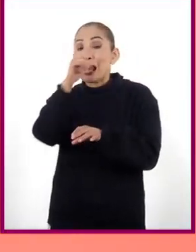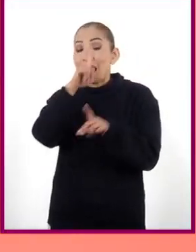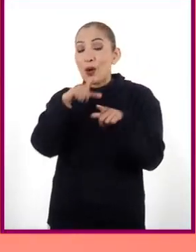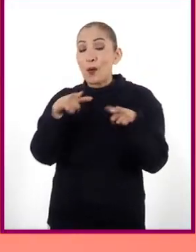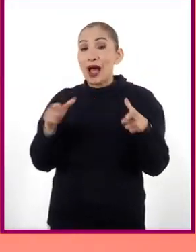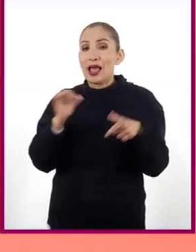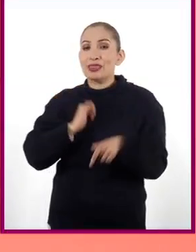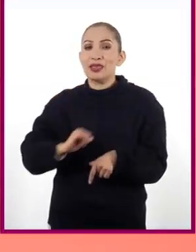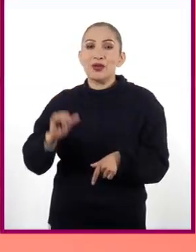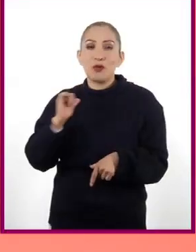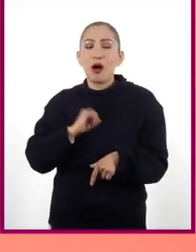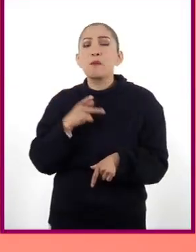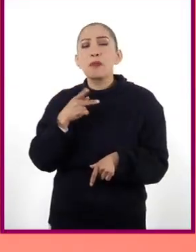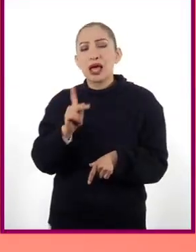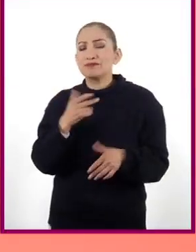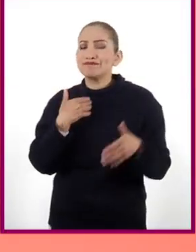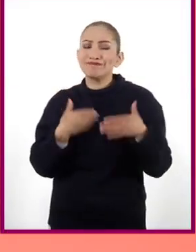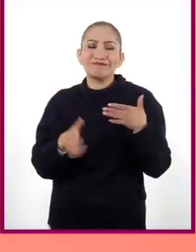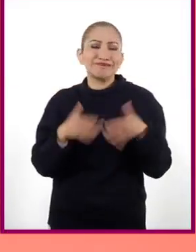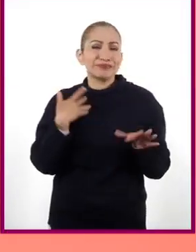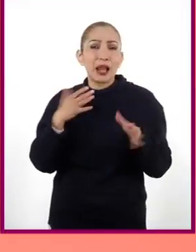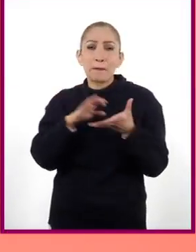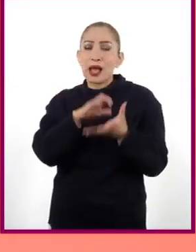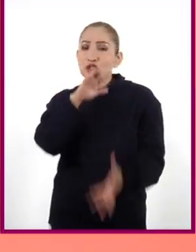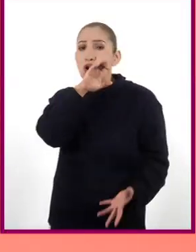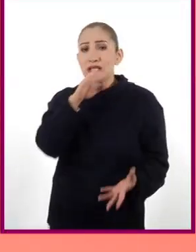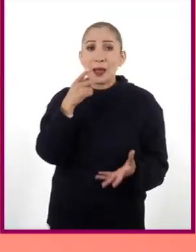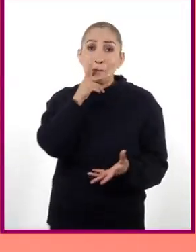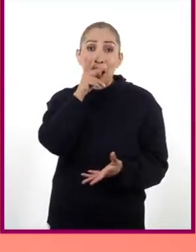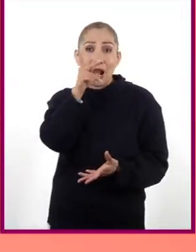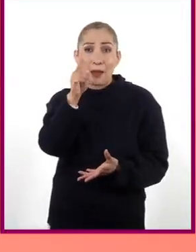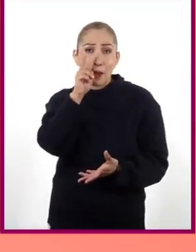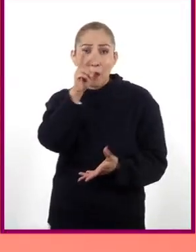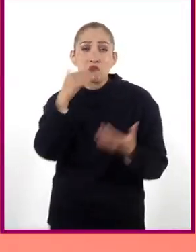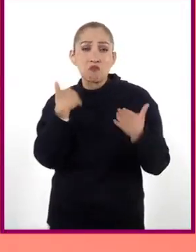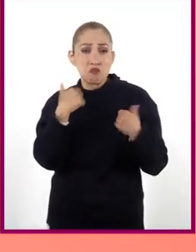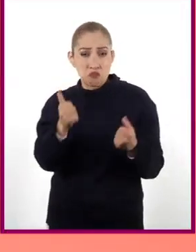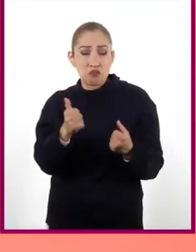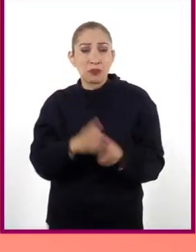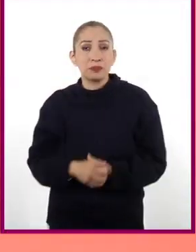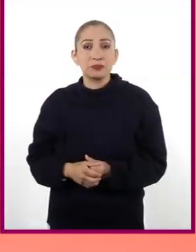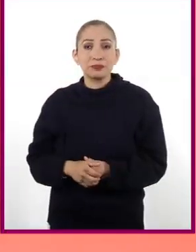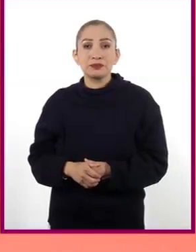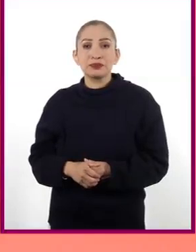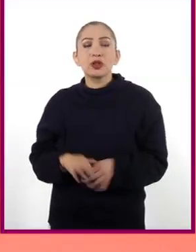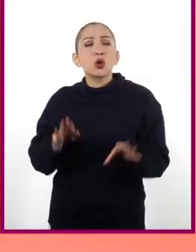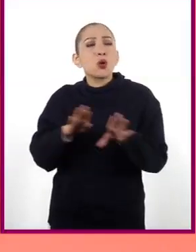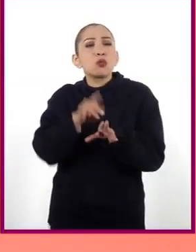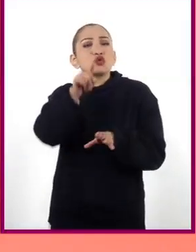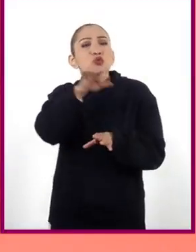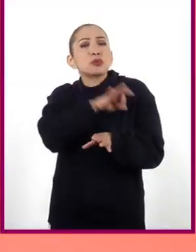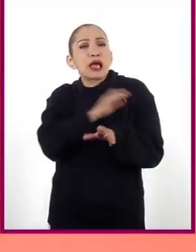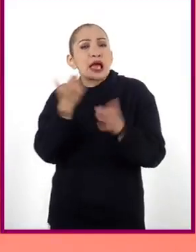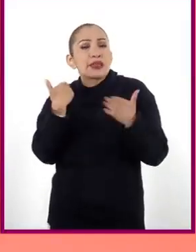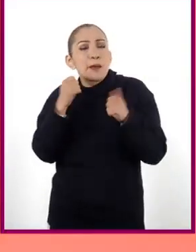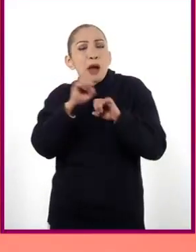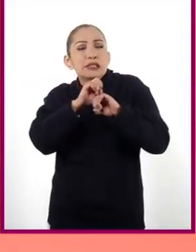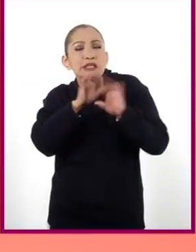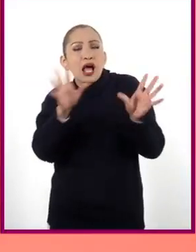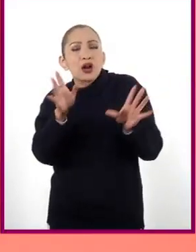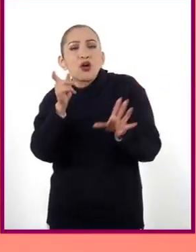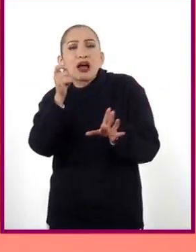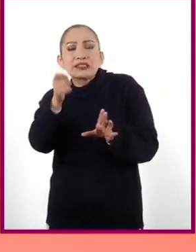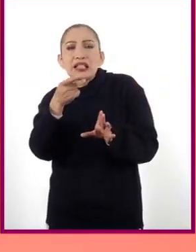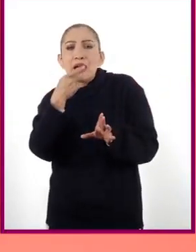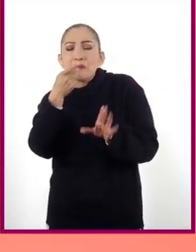lenguaje es antiguo, pero de todos modos la mayoría de las palabras son entendibles. ¿Cómo podrían entender más